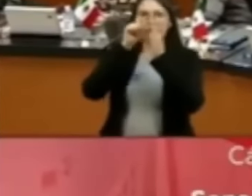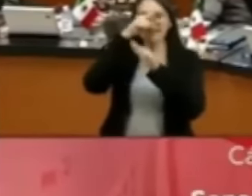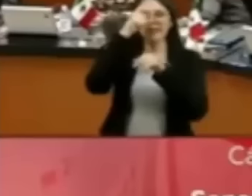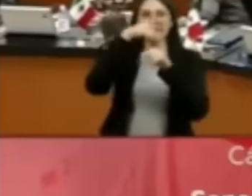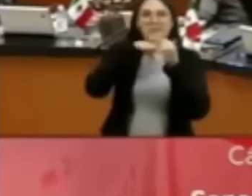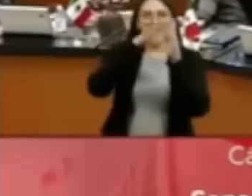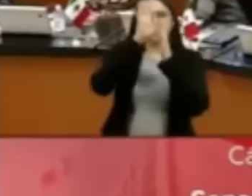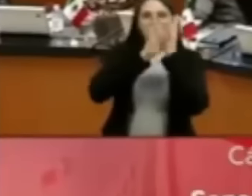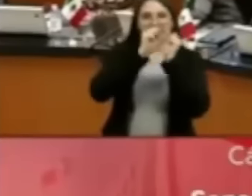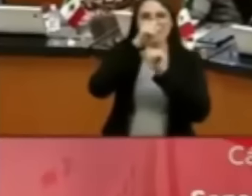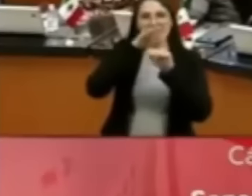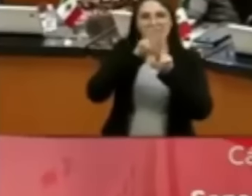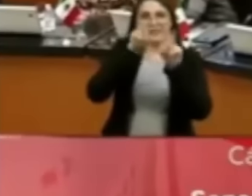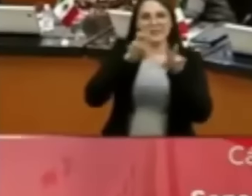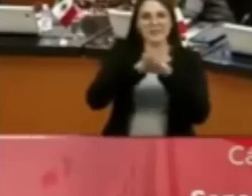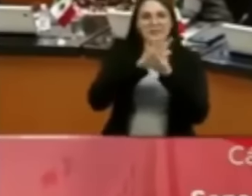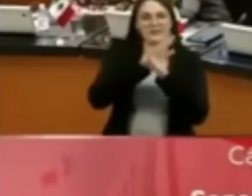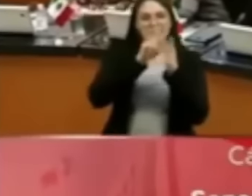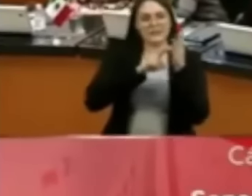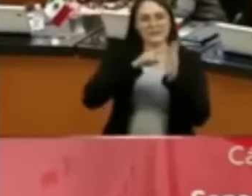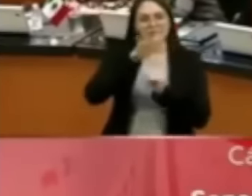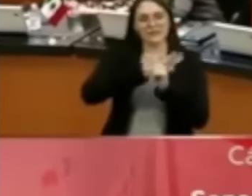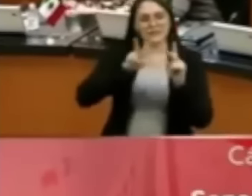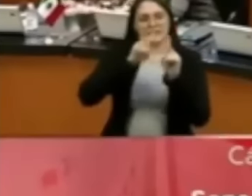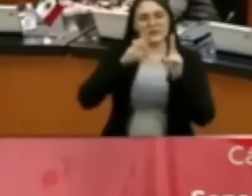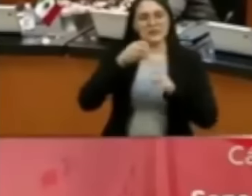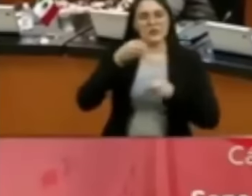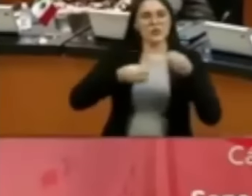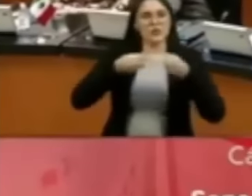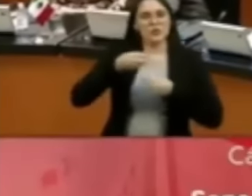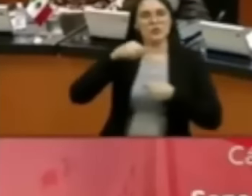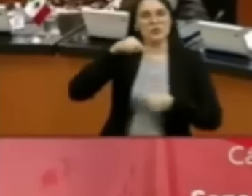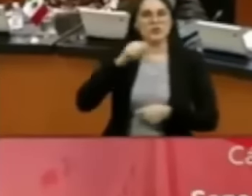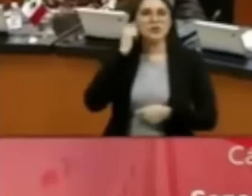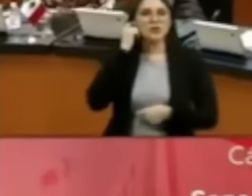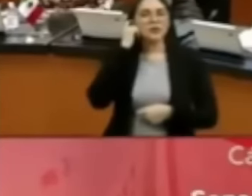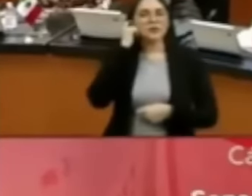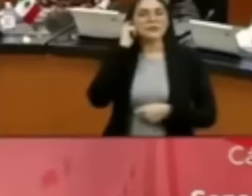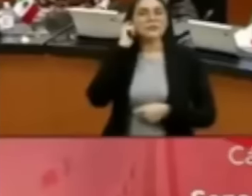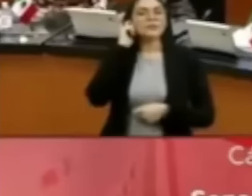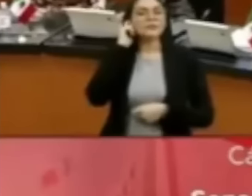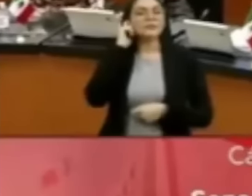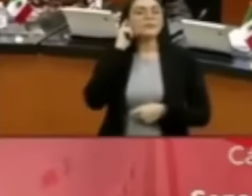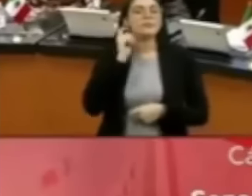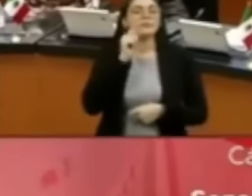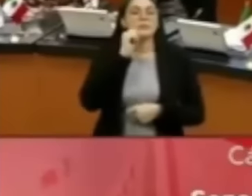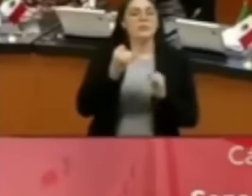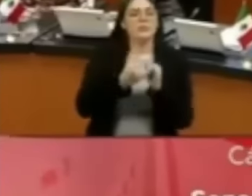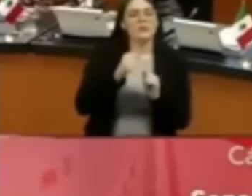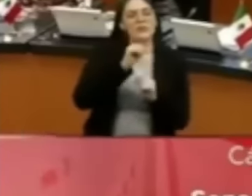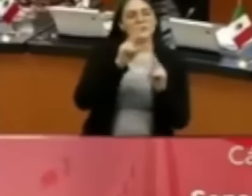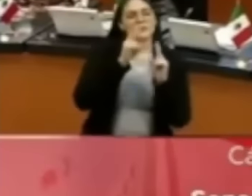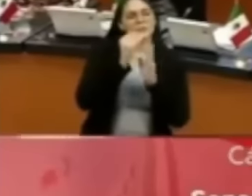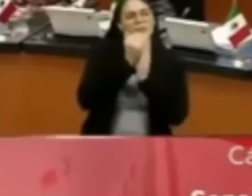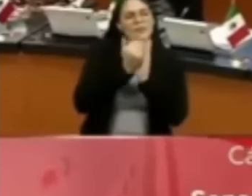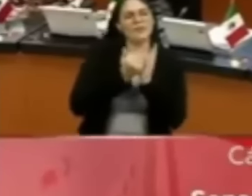en materia de reforma al Poder Judicial de la Federación y que plantea, entre algunos puntos